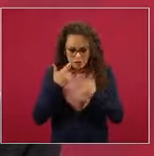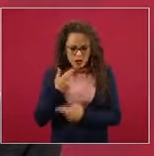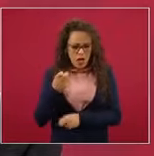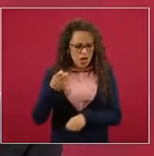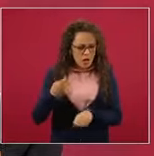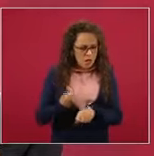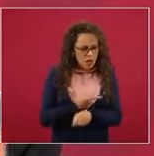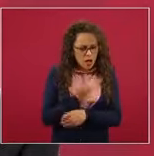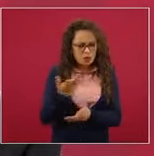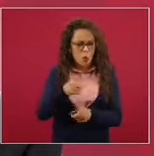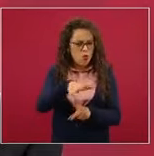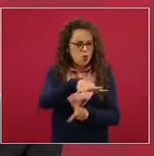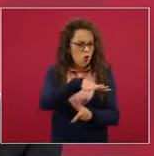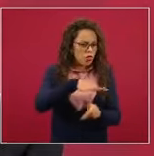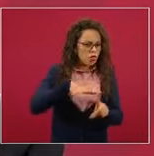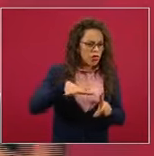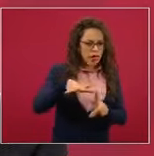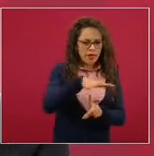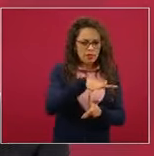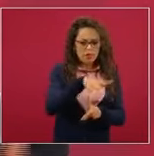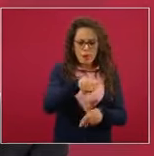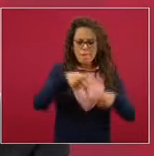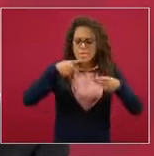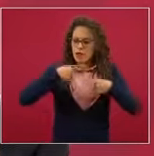el contexto, si una persona tuvo